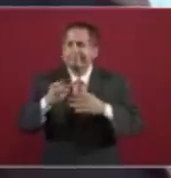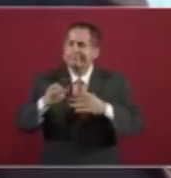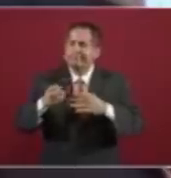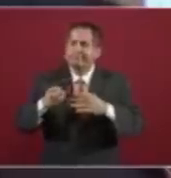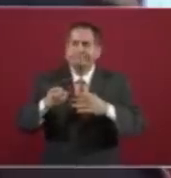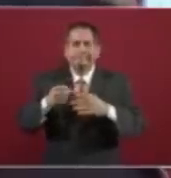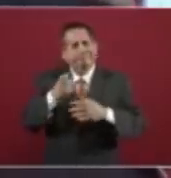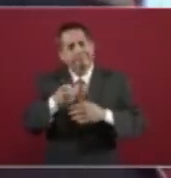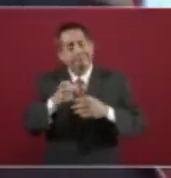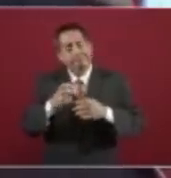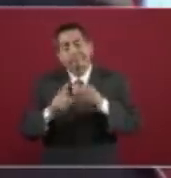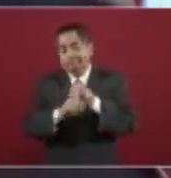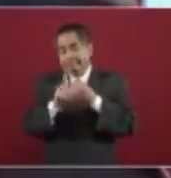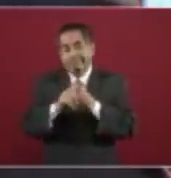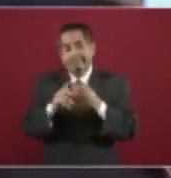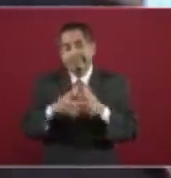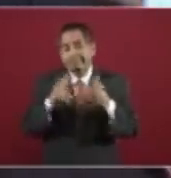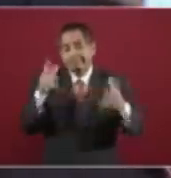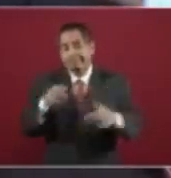grandes problemas.